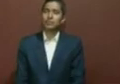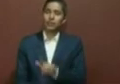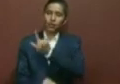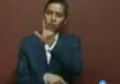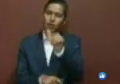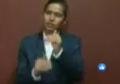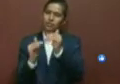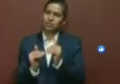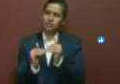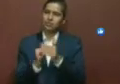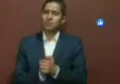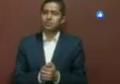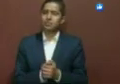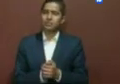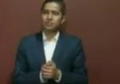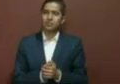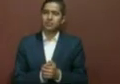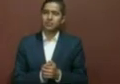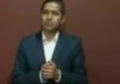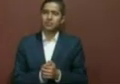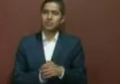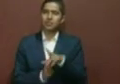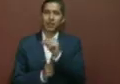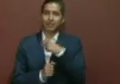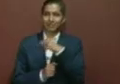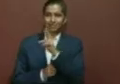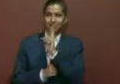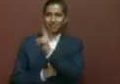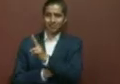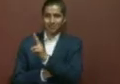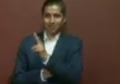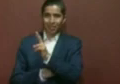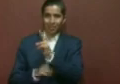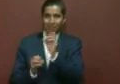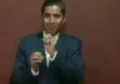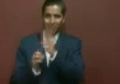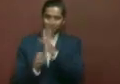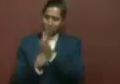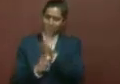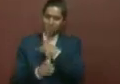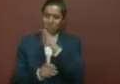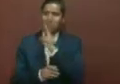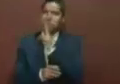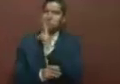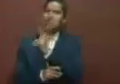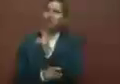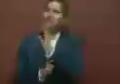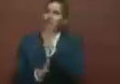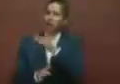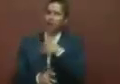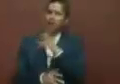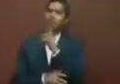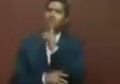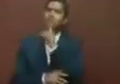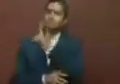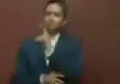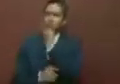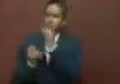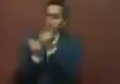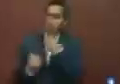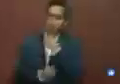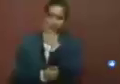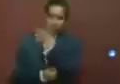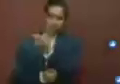Luego, para no dejar sin contestar, pues le contesté lo que te contesto a ti. No